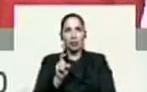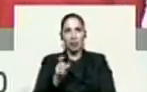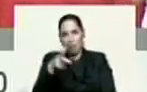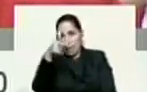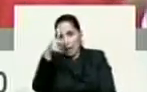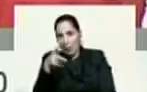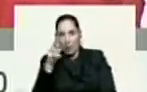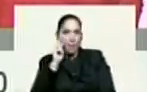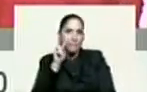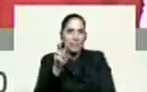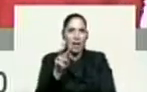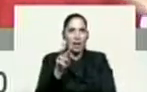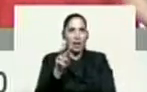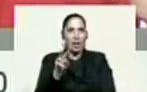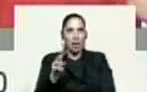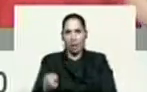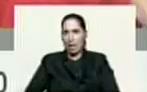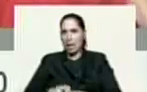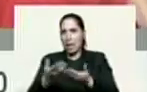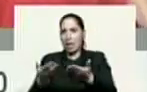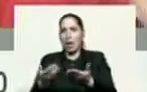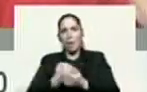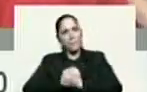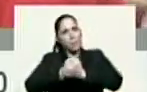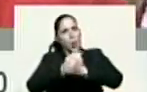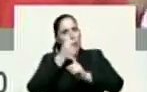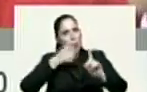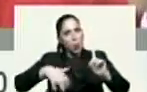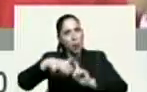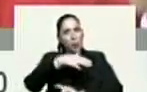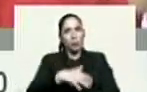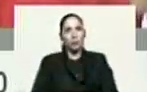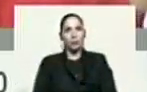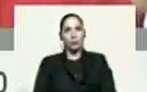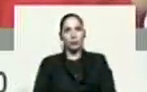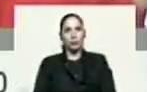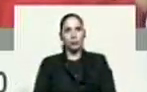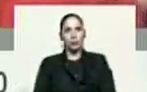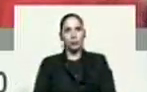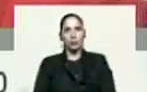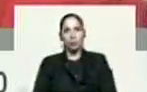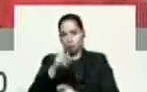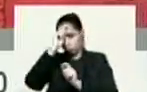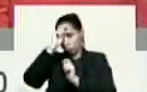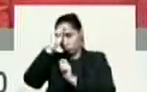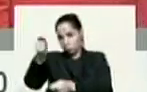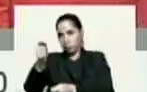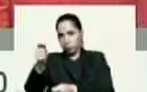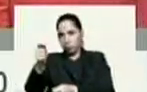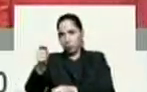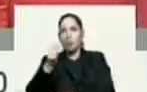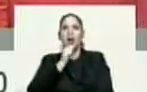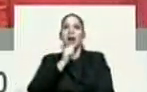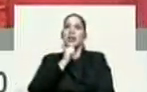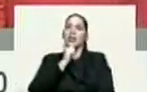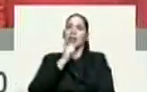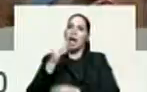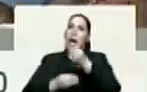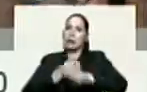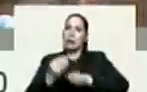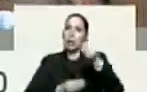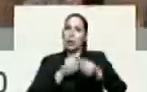que los vieran. Lo llevaban por puro amor a un pueblo, por puro reconocimiento a quien estaba librando una